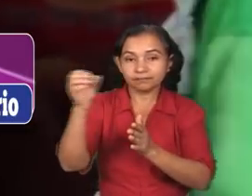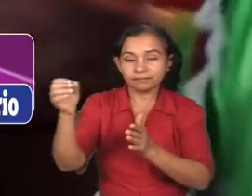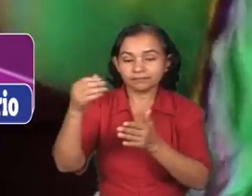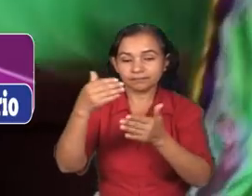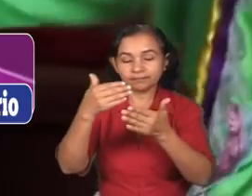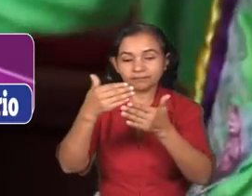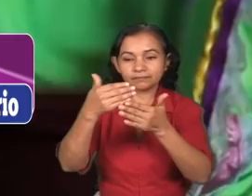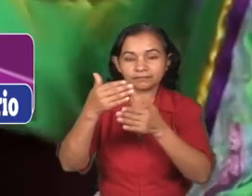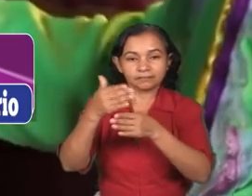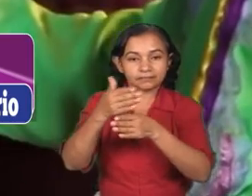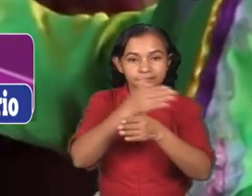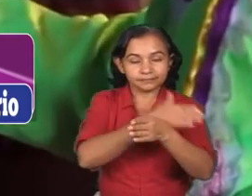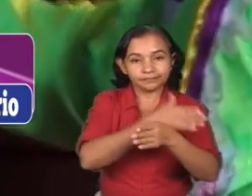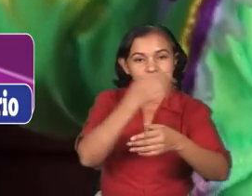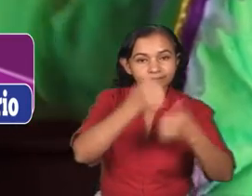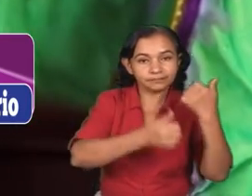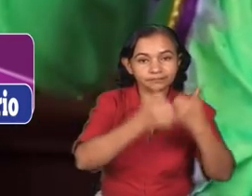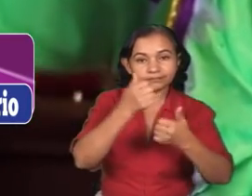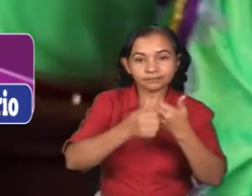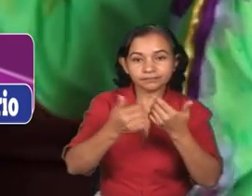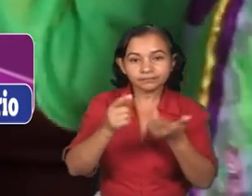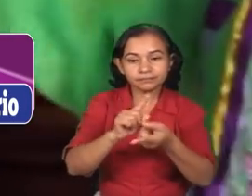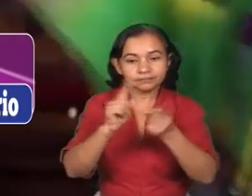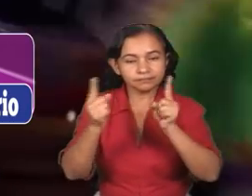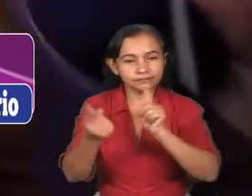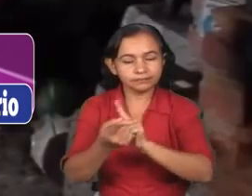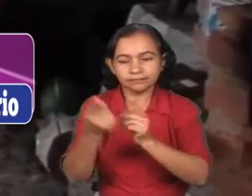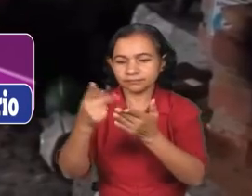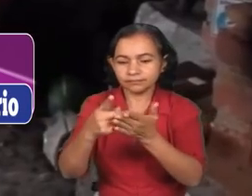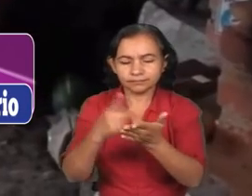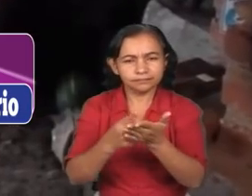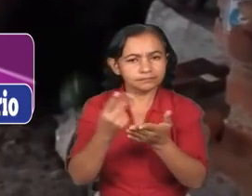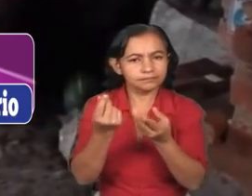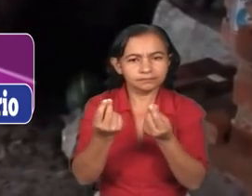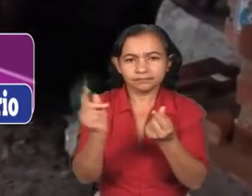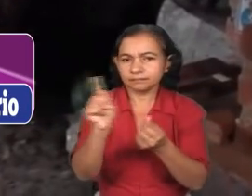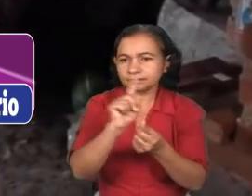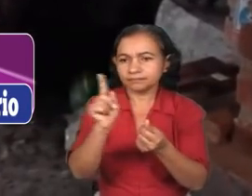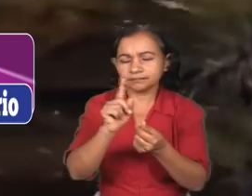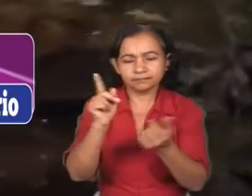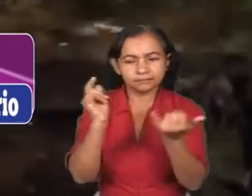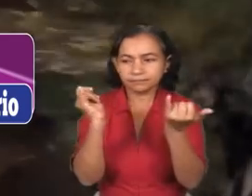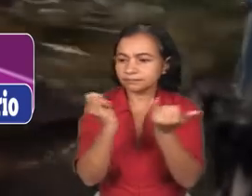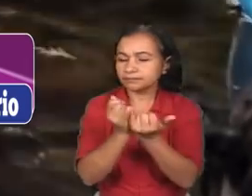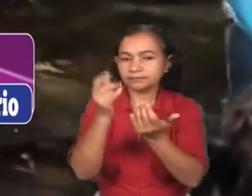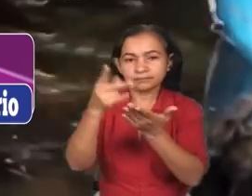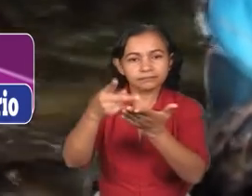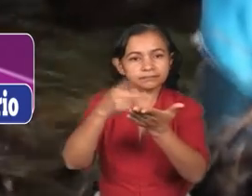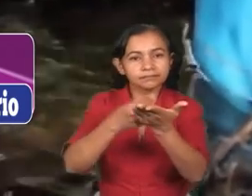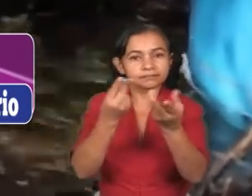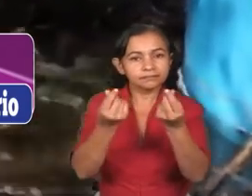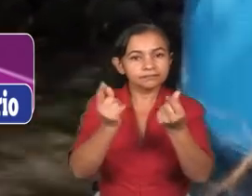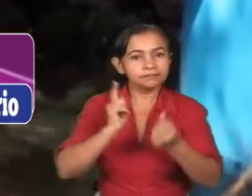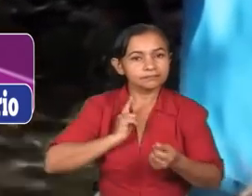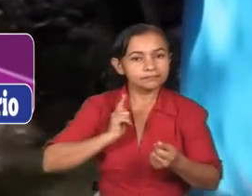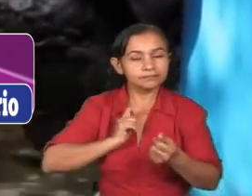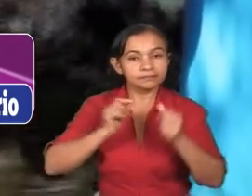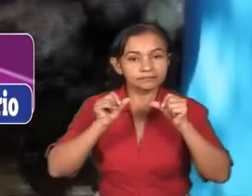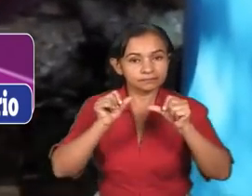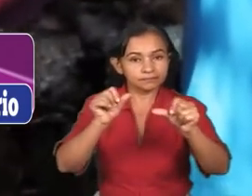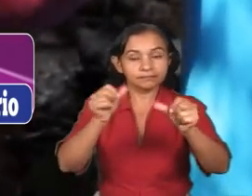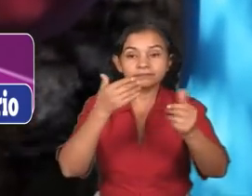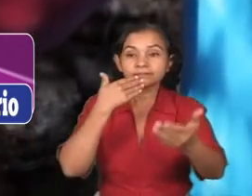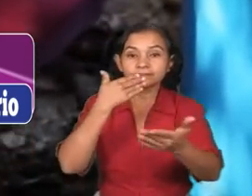A pesar del retraso, ¿no? Y sin reforma. Nosotros no fuimos a reformar el presupuesto, nos quedamos con el presupuesto que teníamos, pero